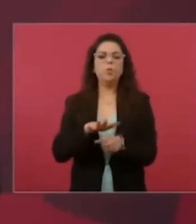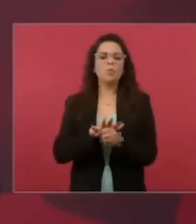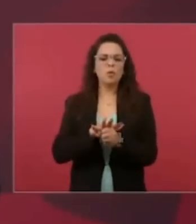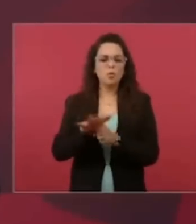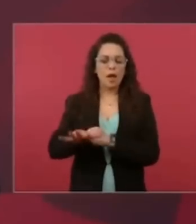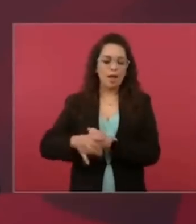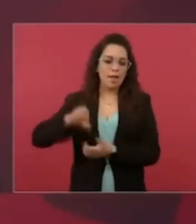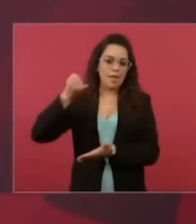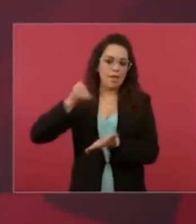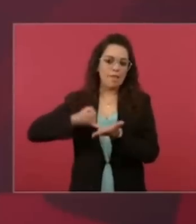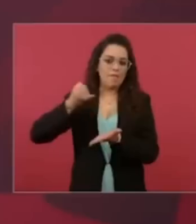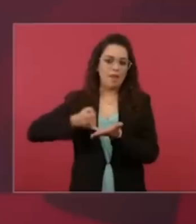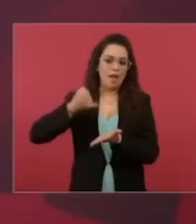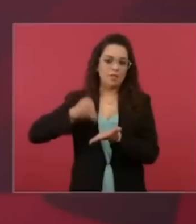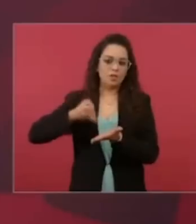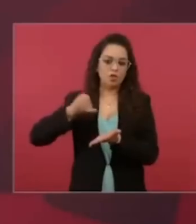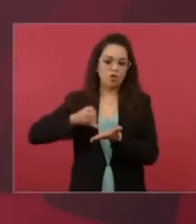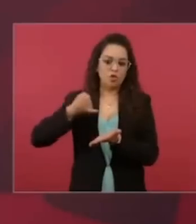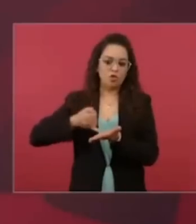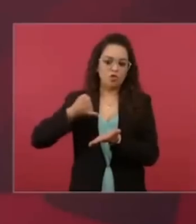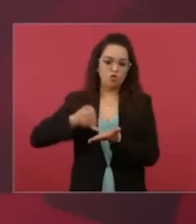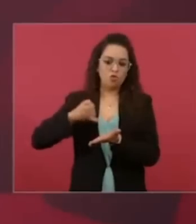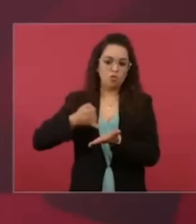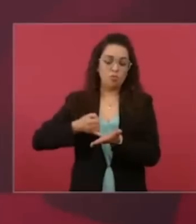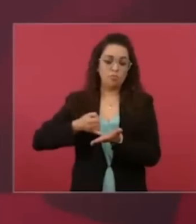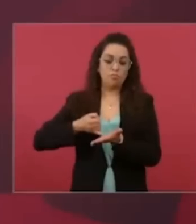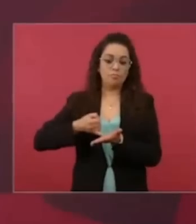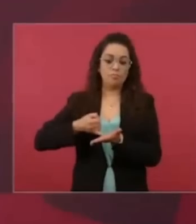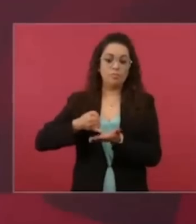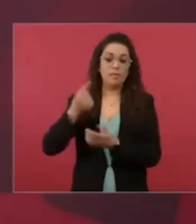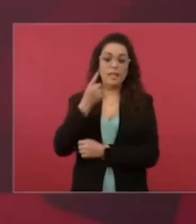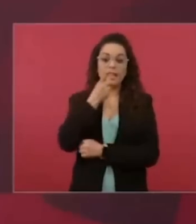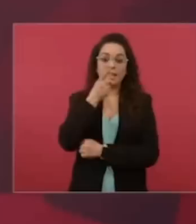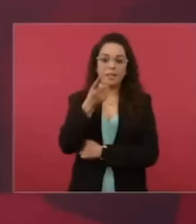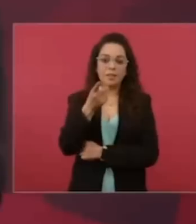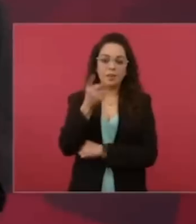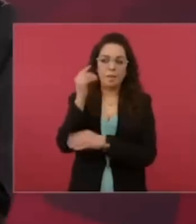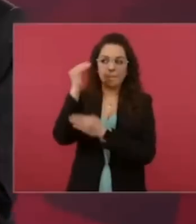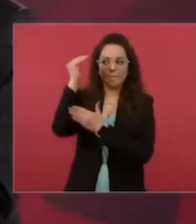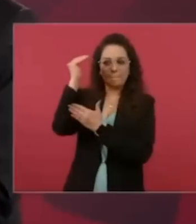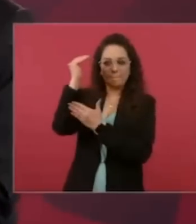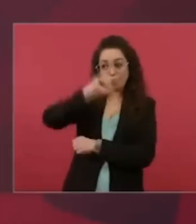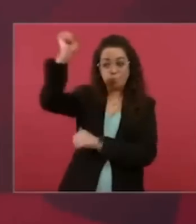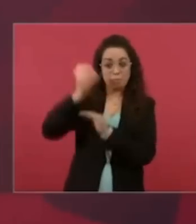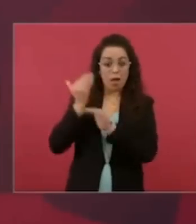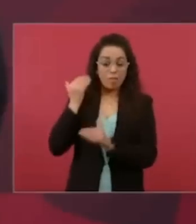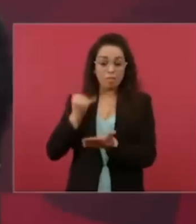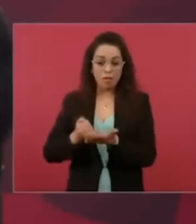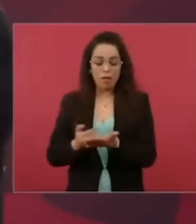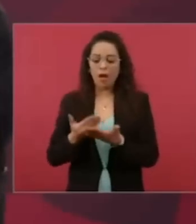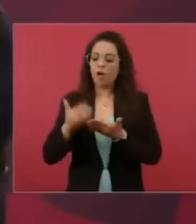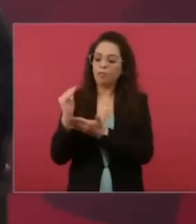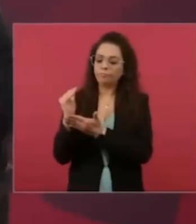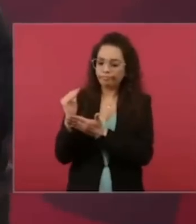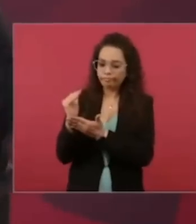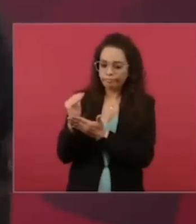noticias. Hoy le contesta a Xóchitl Gálvez, hay que recordar que nos presumía en un video que un juez le había